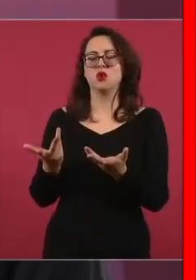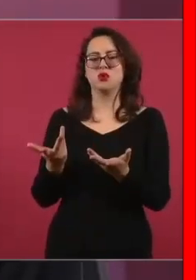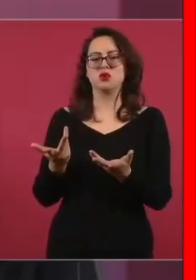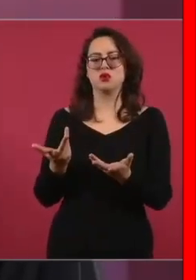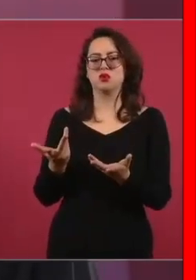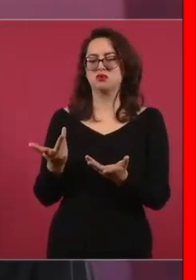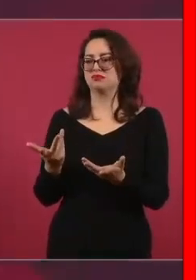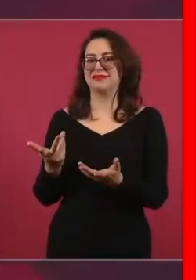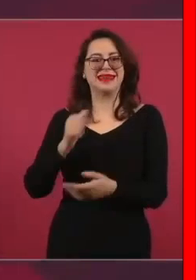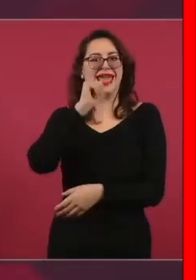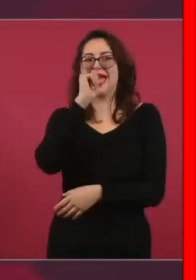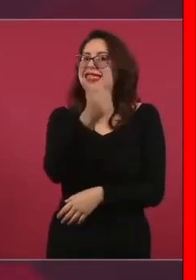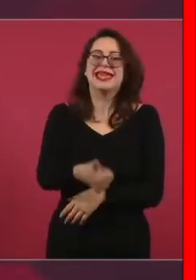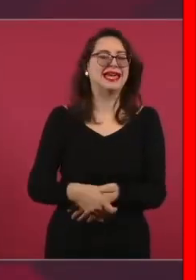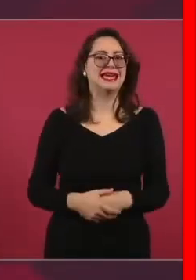¿Al contrario?